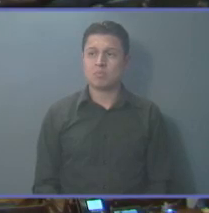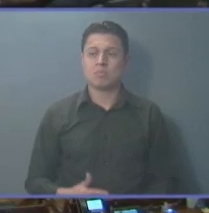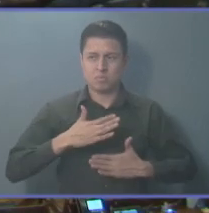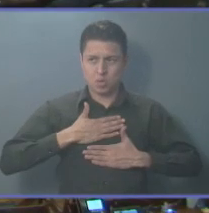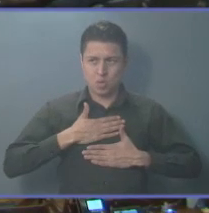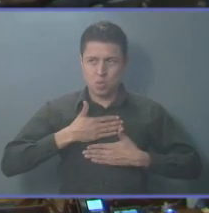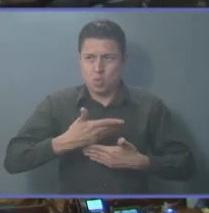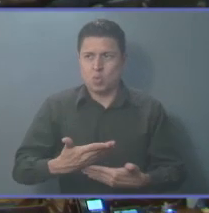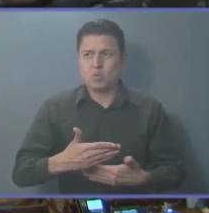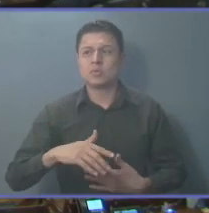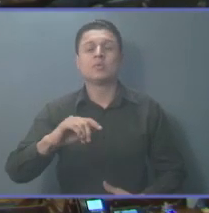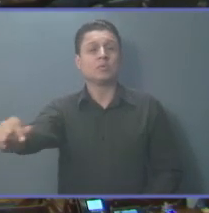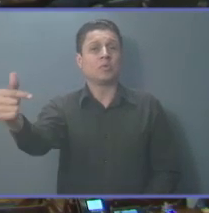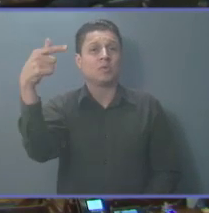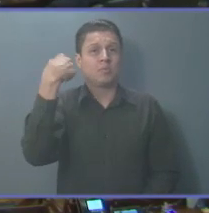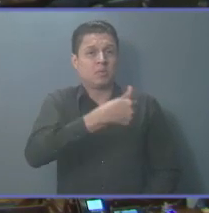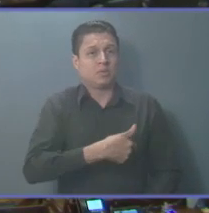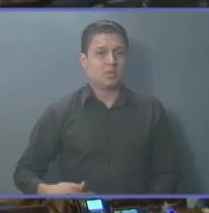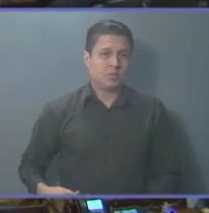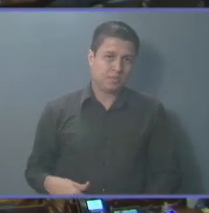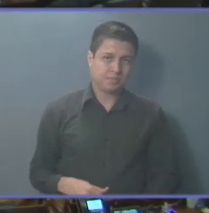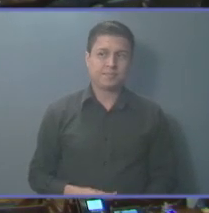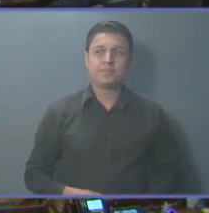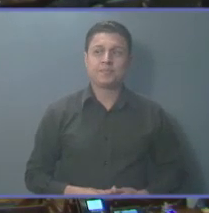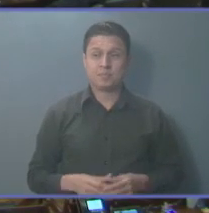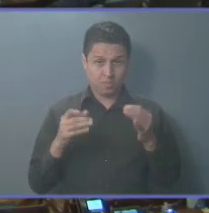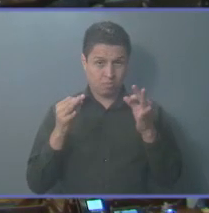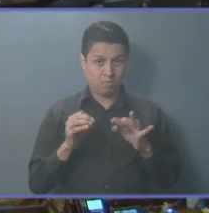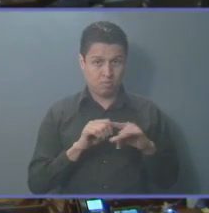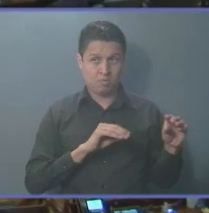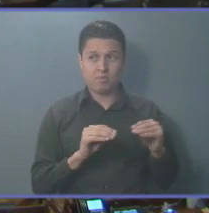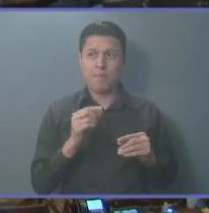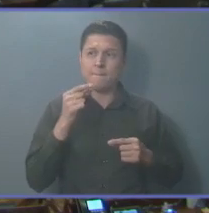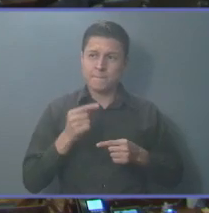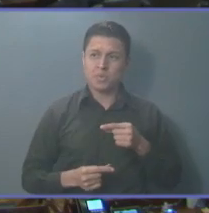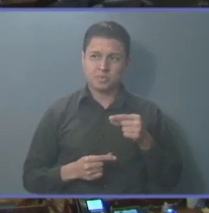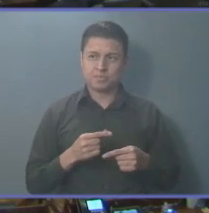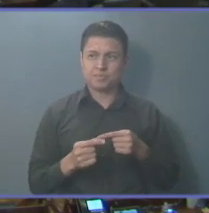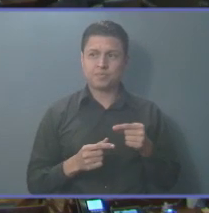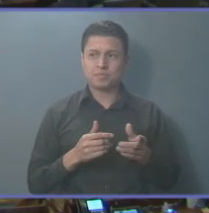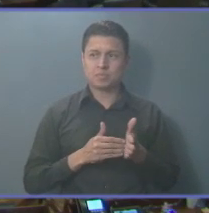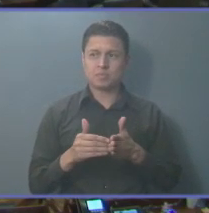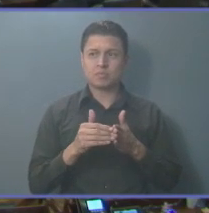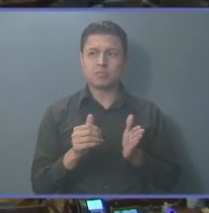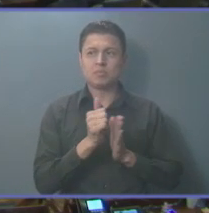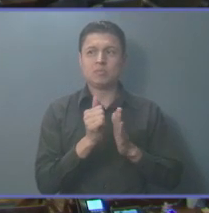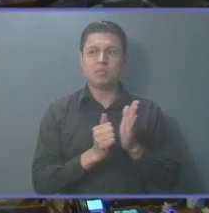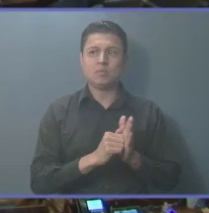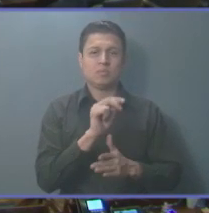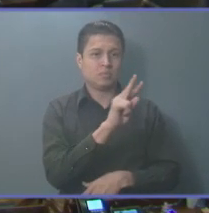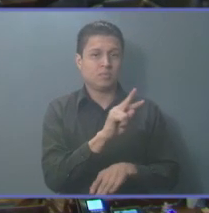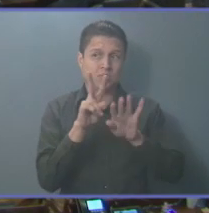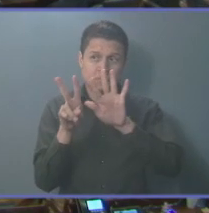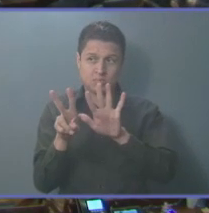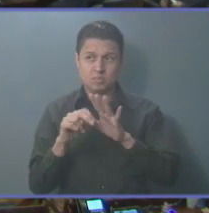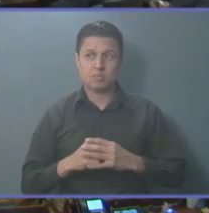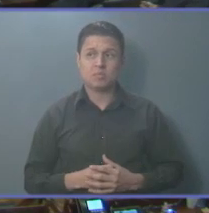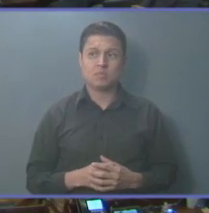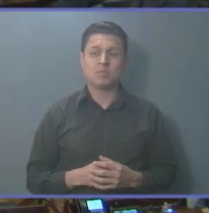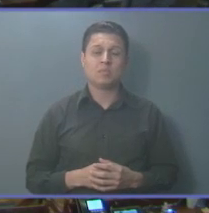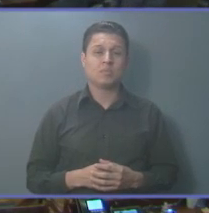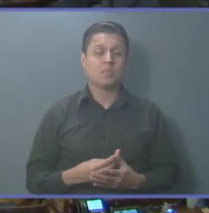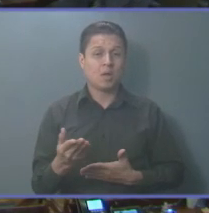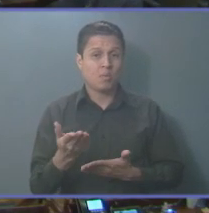Con gusto, presidente. Flexibilidad para las medidas y gradualidad prevista, artículo 27.